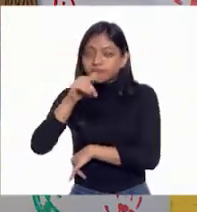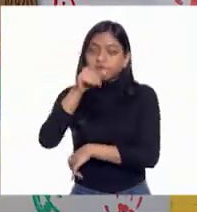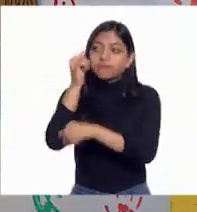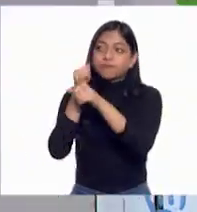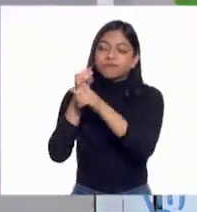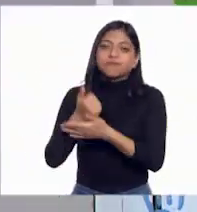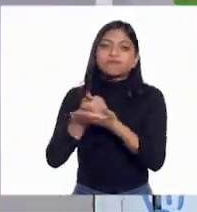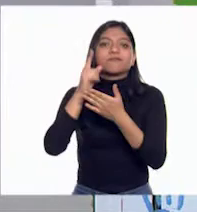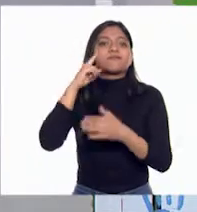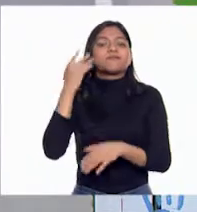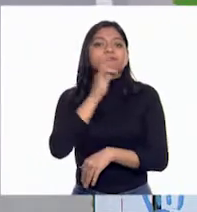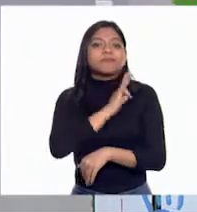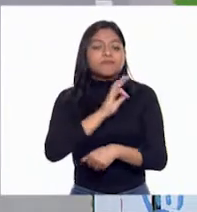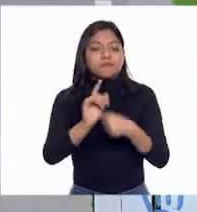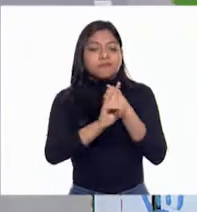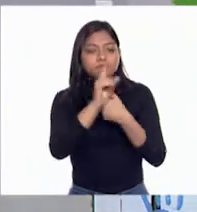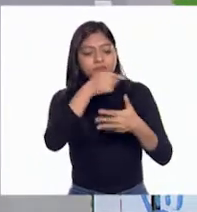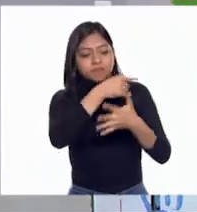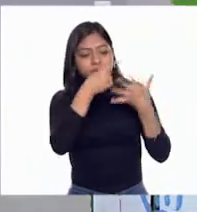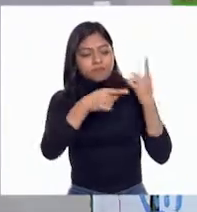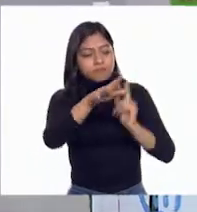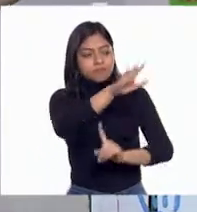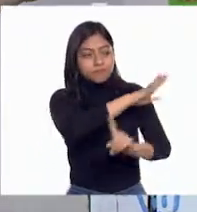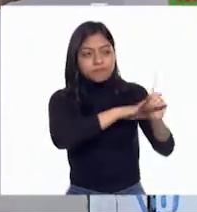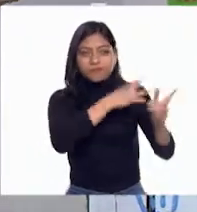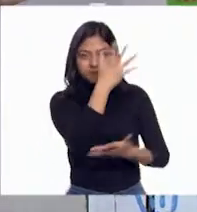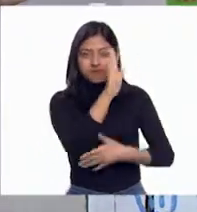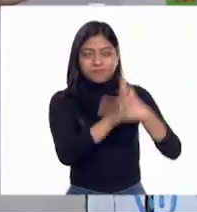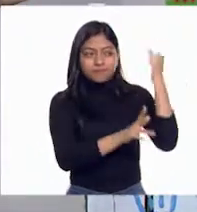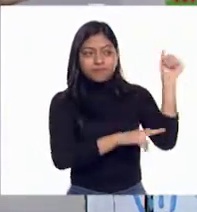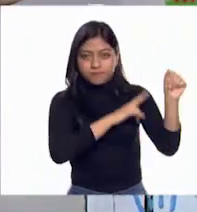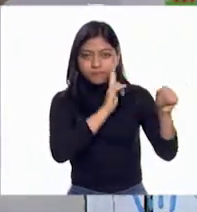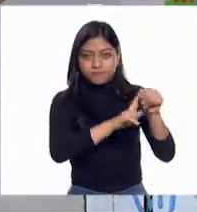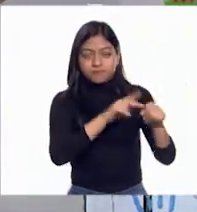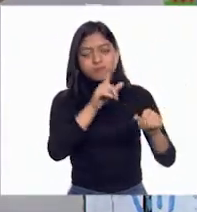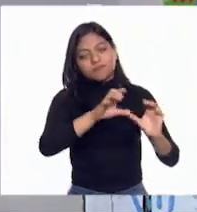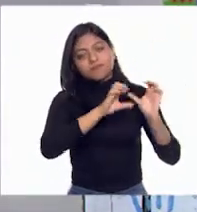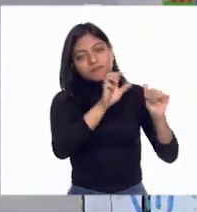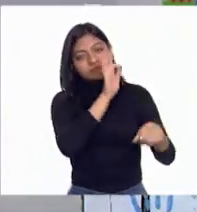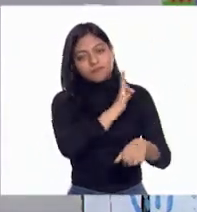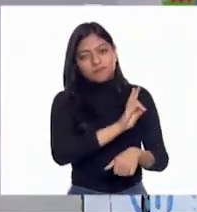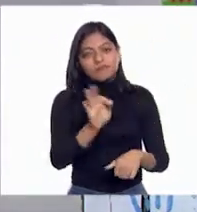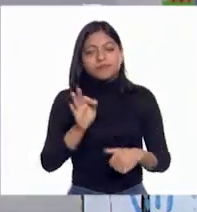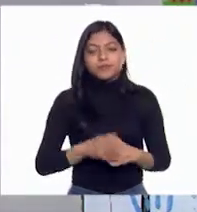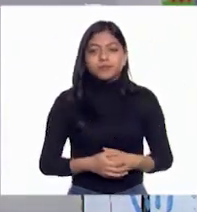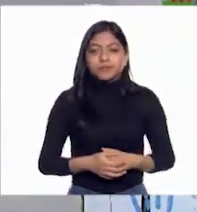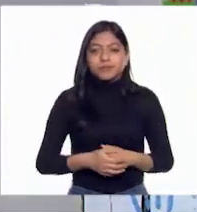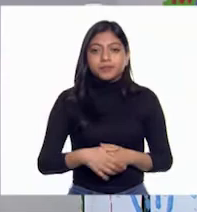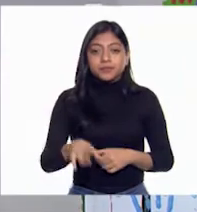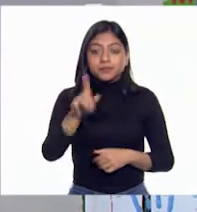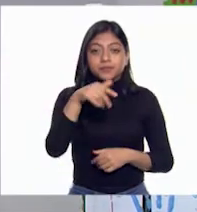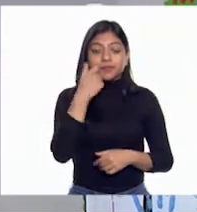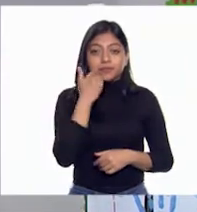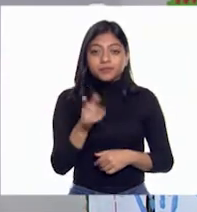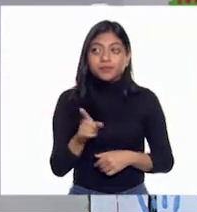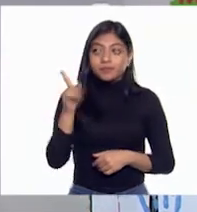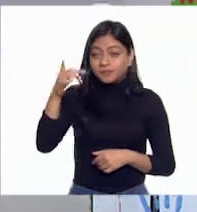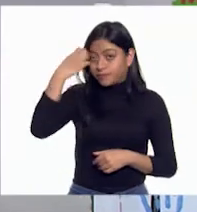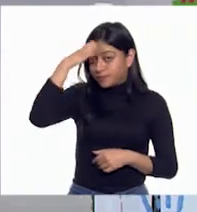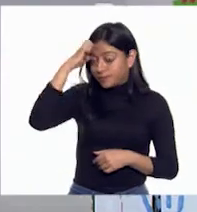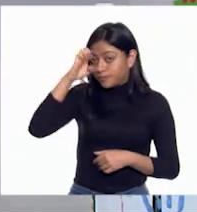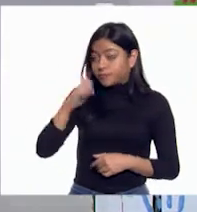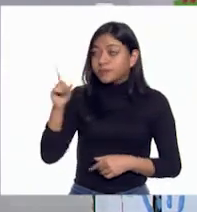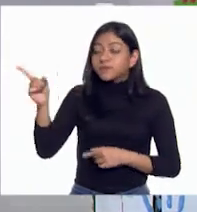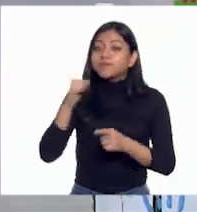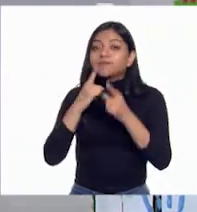Sí. Ay, pues, ¿qué les parece? Ajá. Si consultamos a un experto